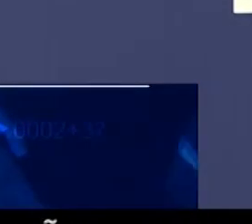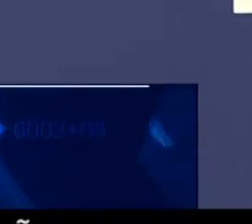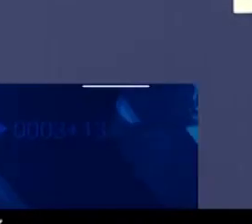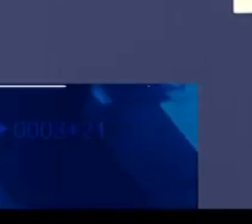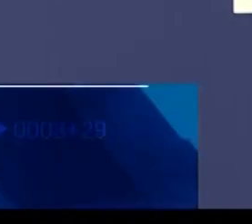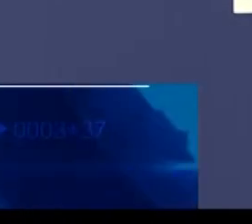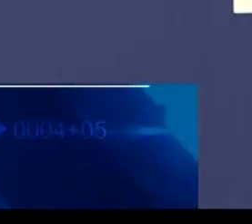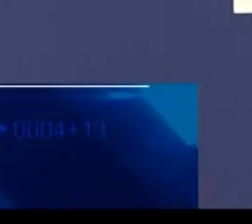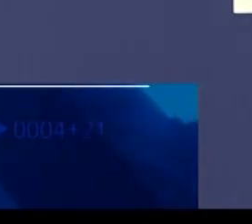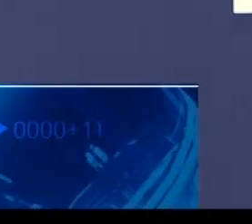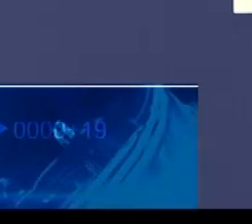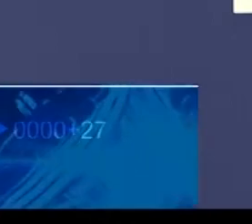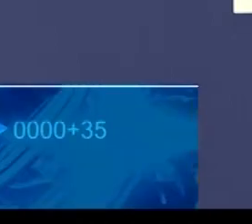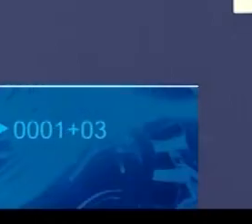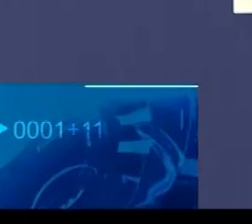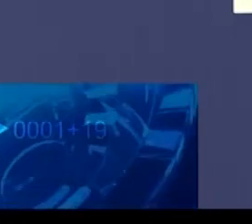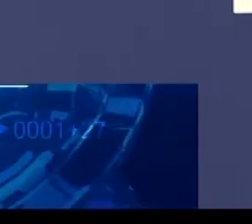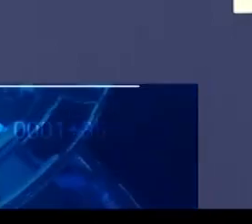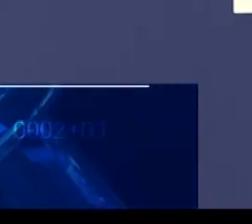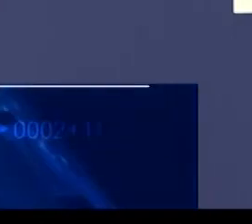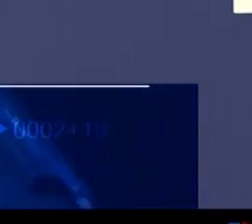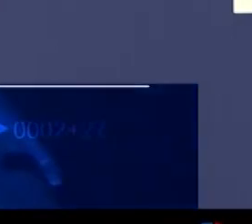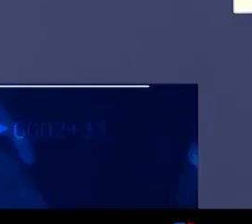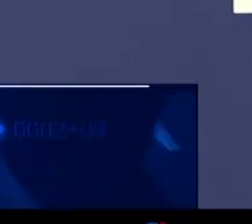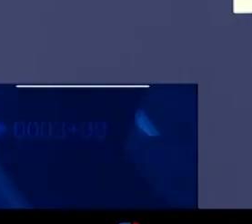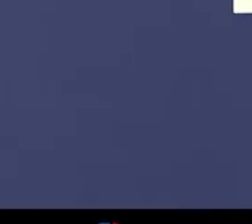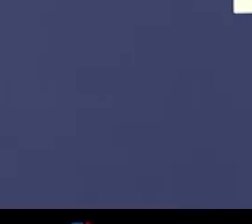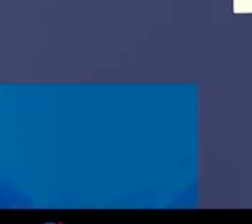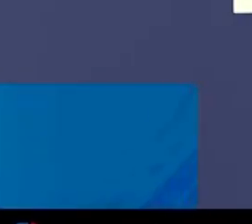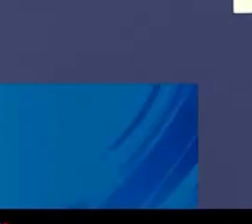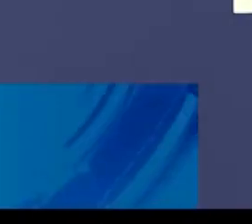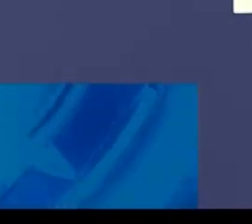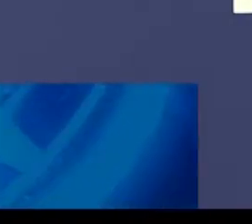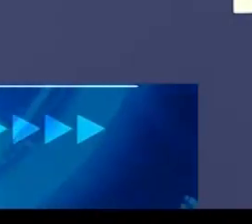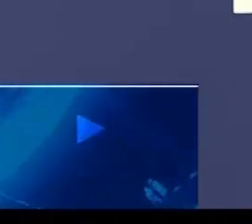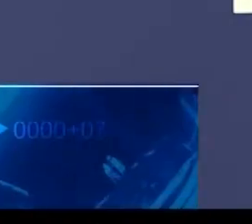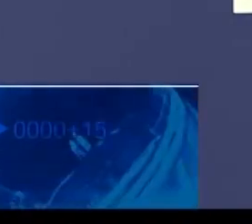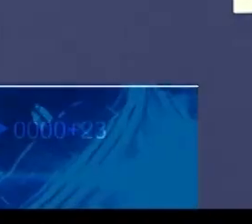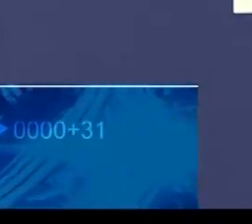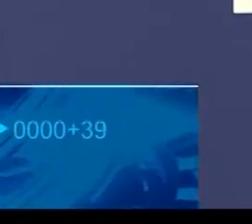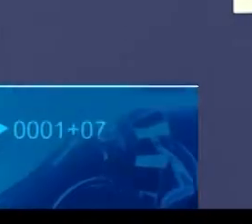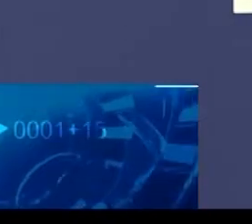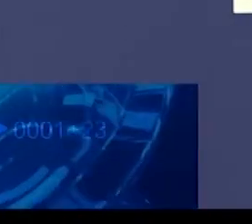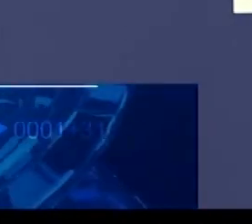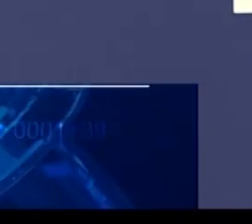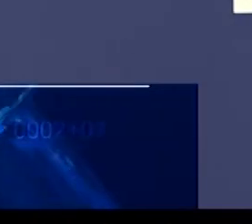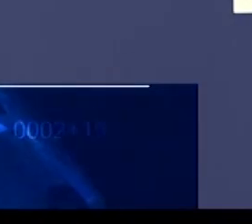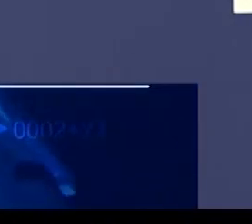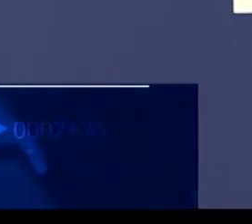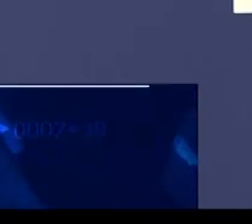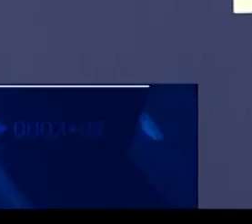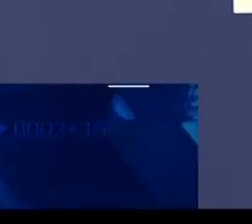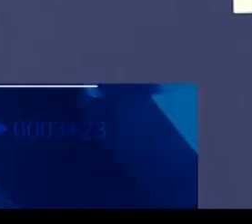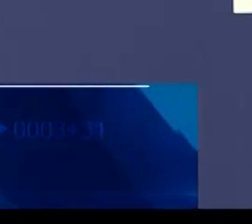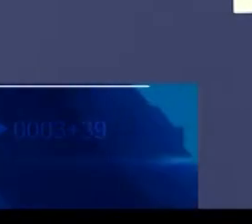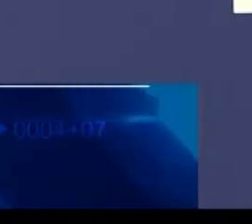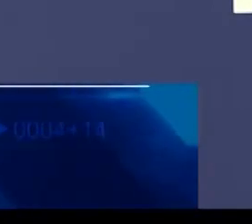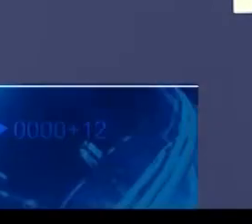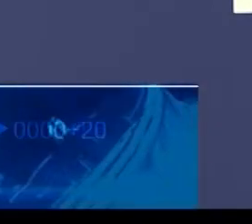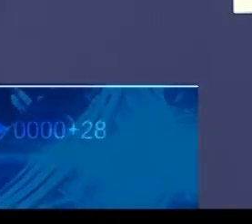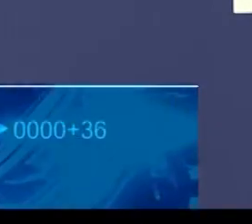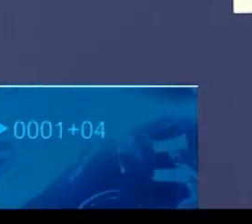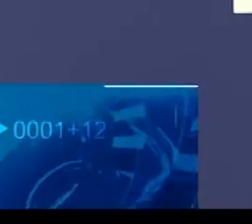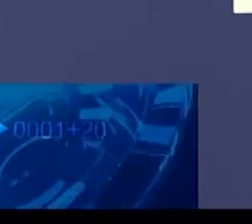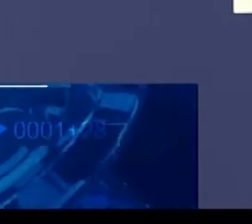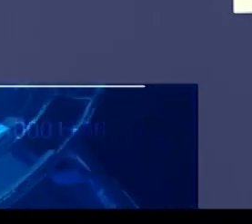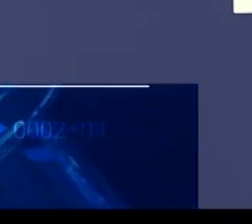los pilares sobre los que se funda la Unión Europea. Y además, estos valores guían nuestra acción en